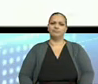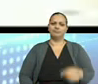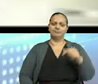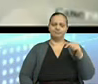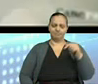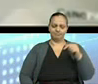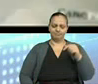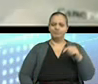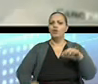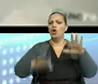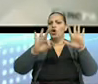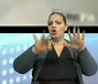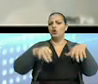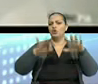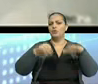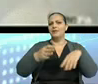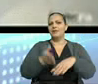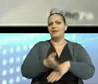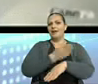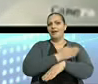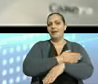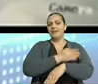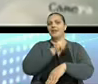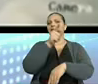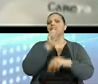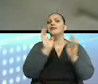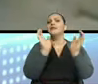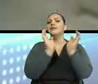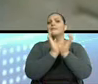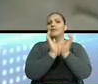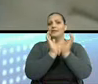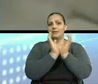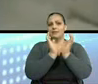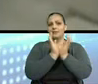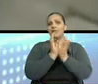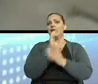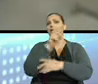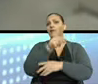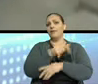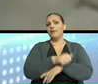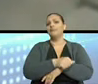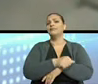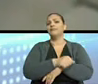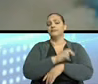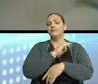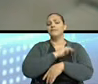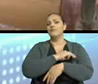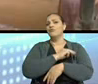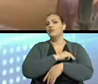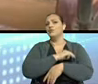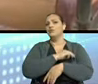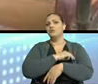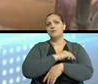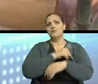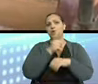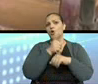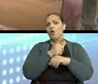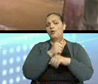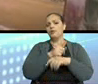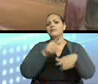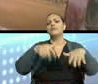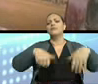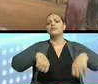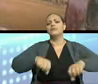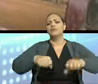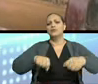unos 8 meses, acuérdese que en Milagro se estableció una ordenanza que, ajá, al igual que Guayaquil, se regulaba la circulación de motocicletas. Y si no